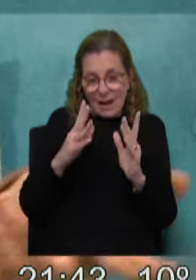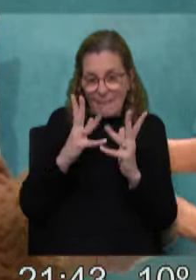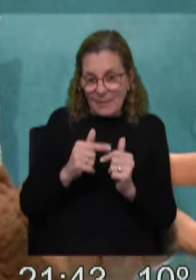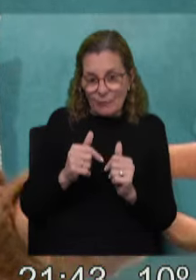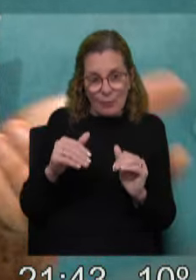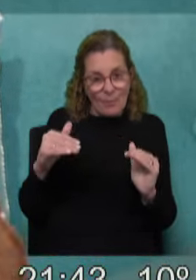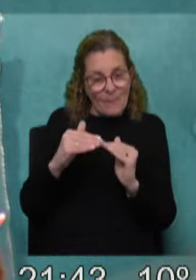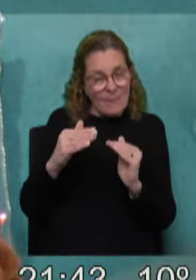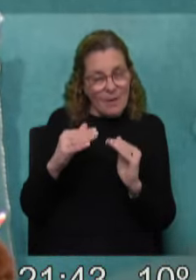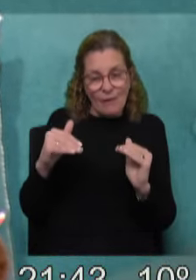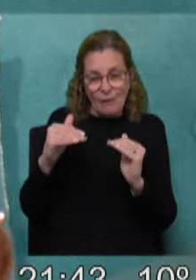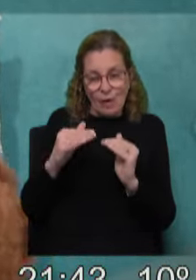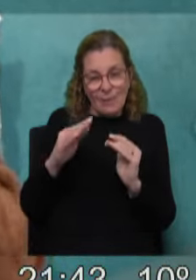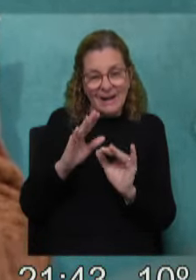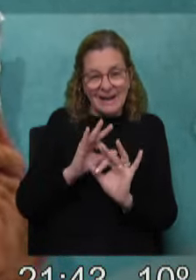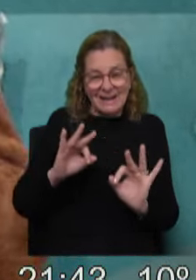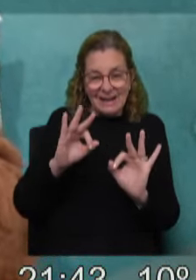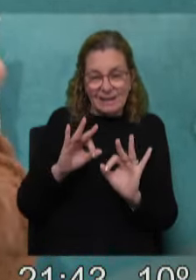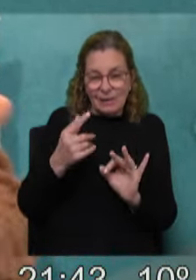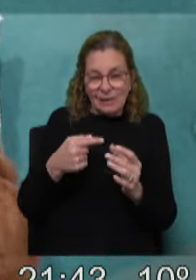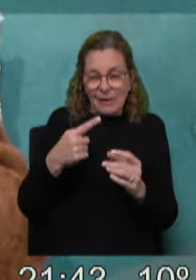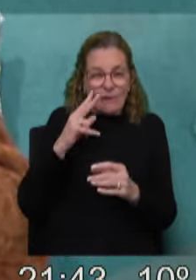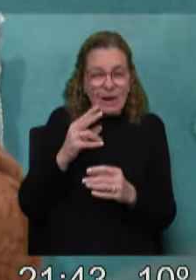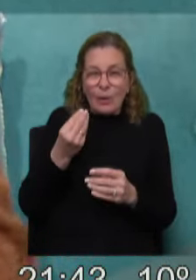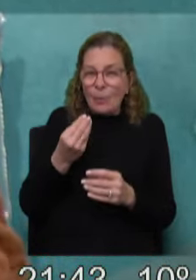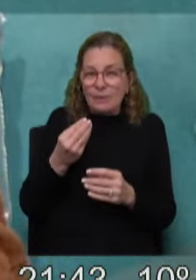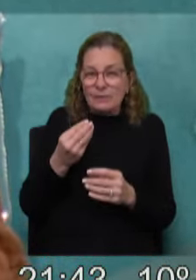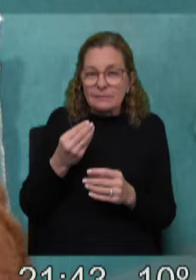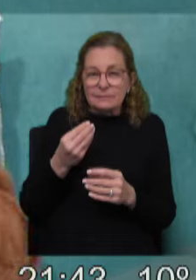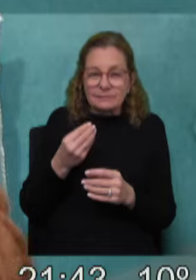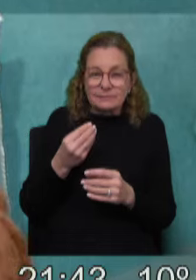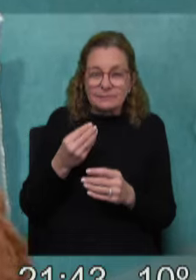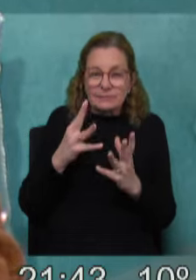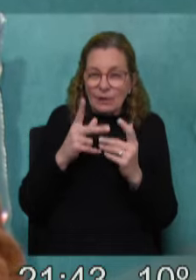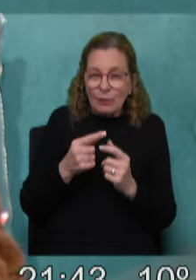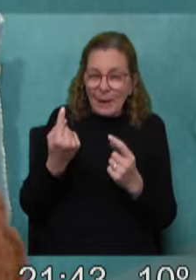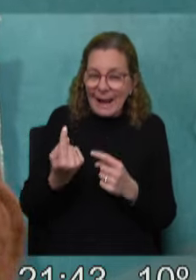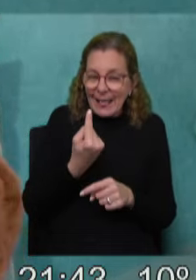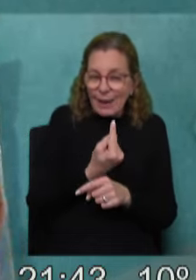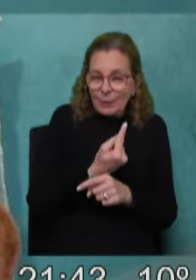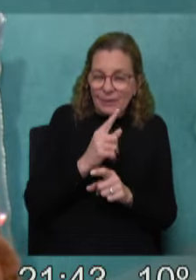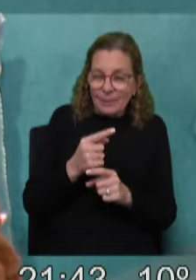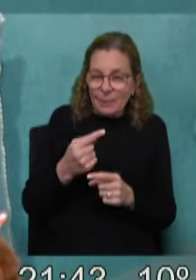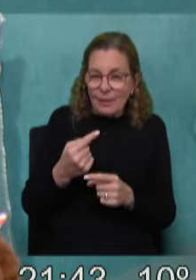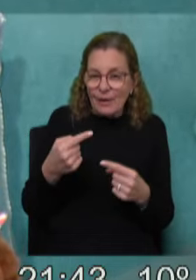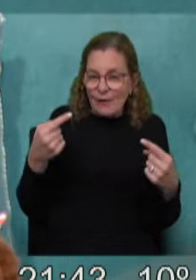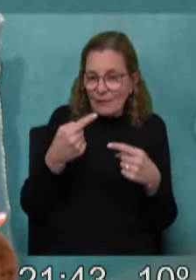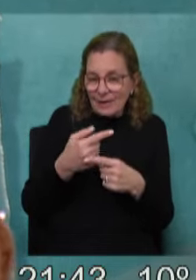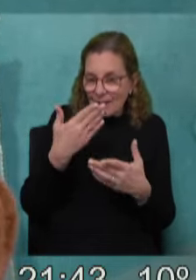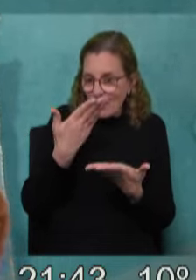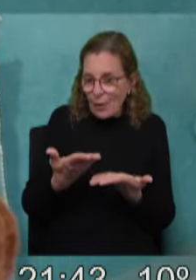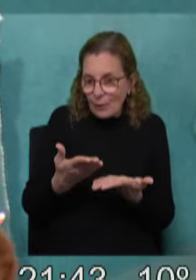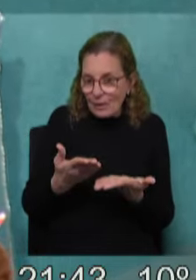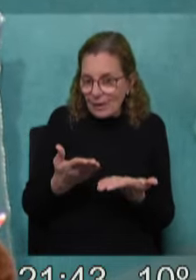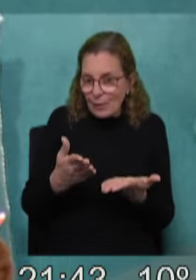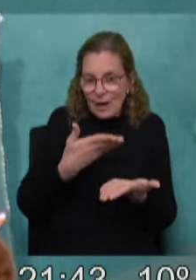es alucinante eso. Entonces, y tenés que ver cómo es el modo de ser de cada uno, ¿no? Cómo se enfrenta cada uno a un arreglo,